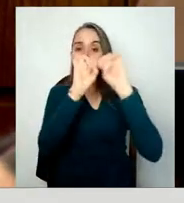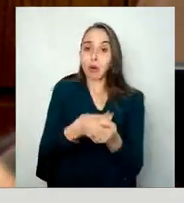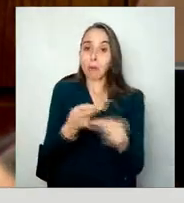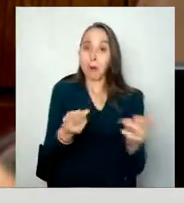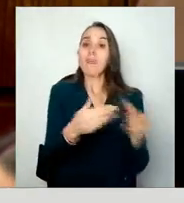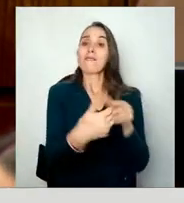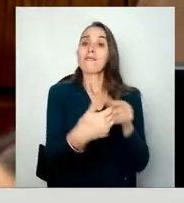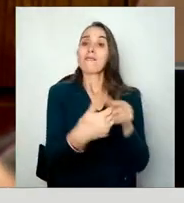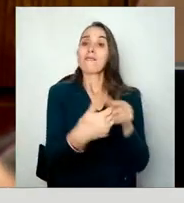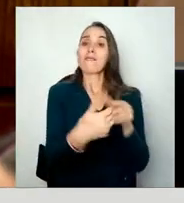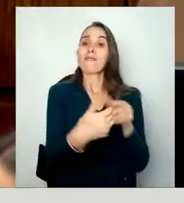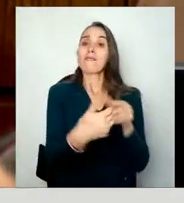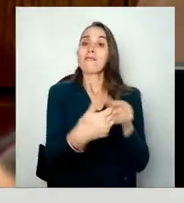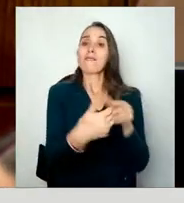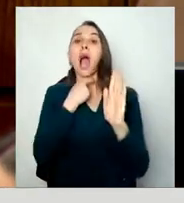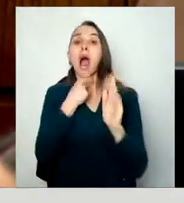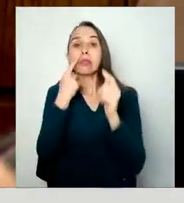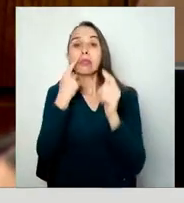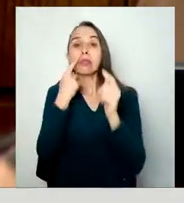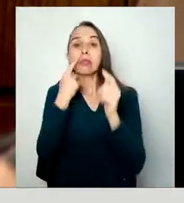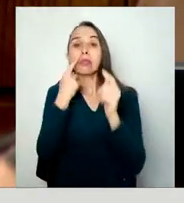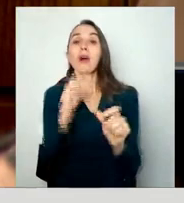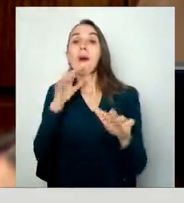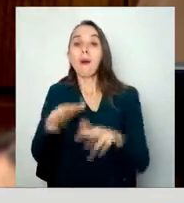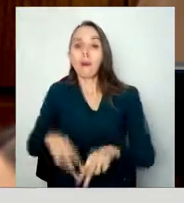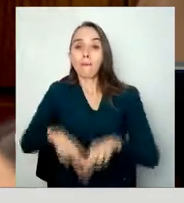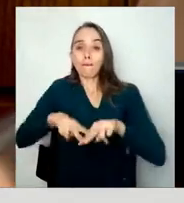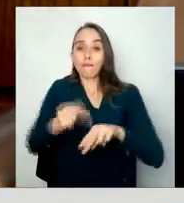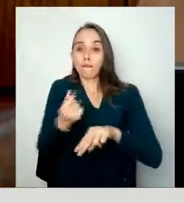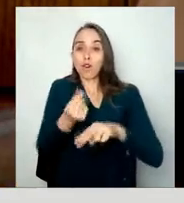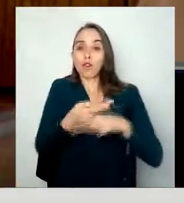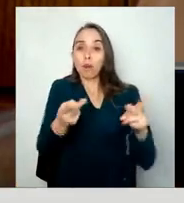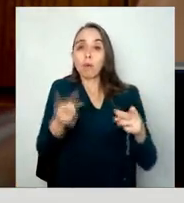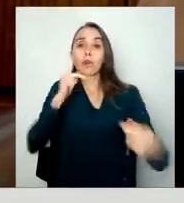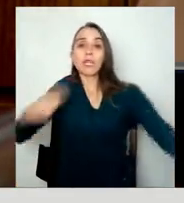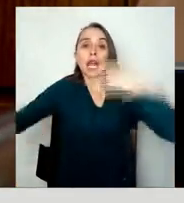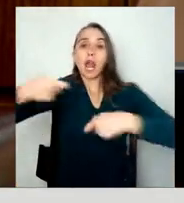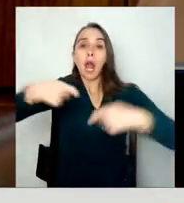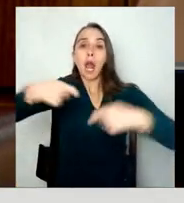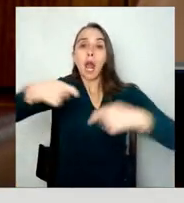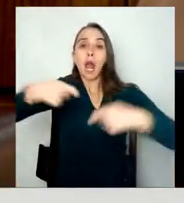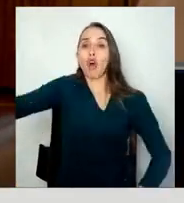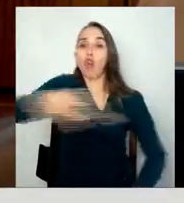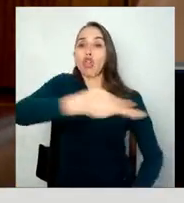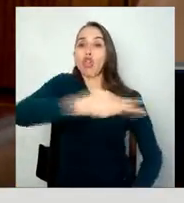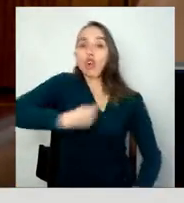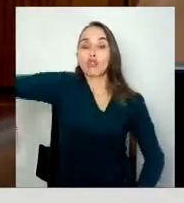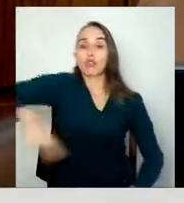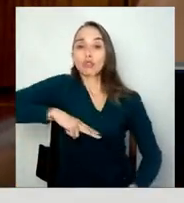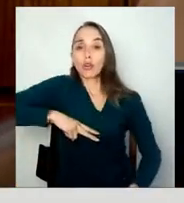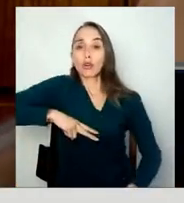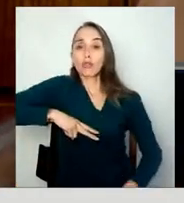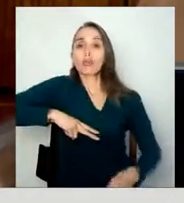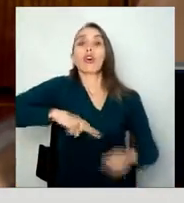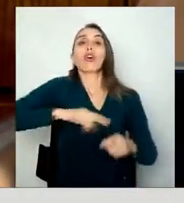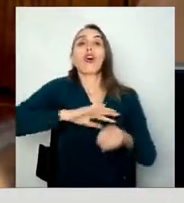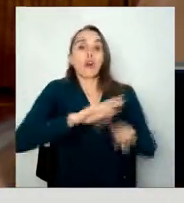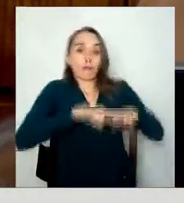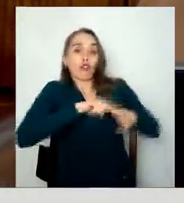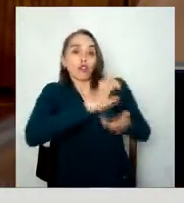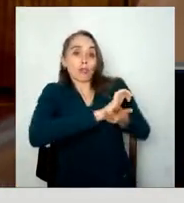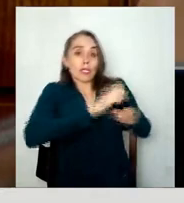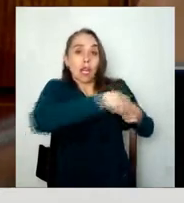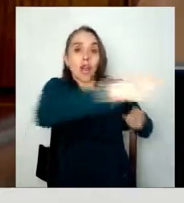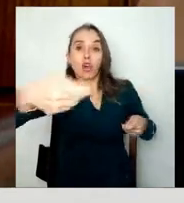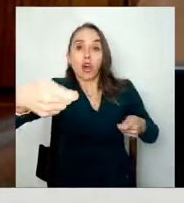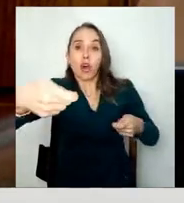porque el uso de los recursos públicos es el uso de los recursos de todos nosotros que tienen que llegar a los lugares donde deben llegar